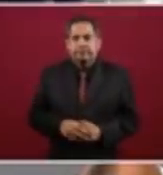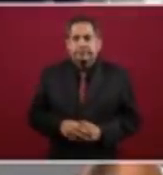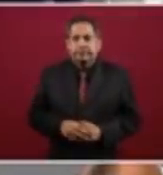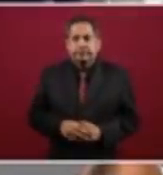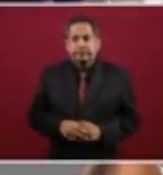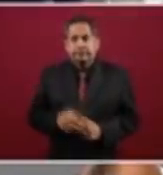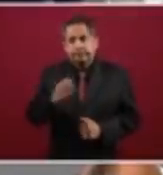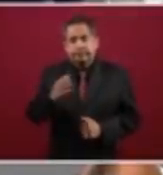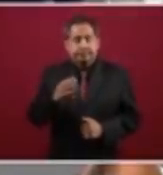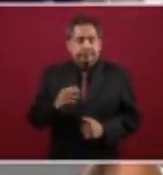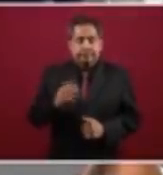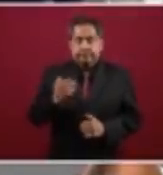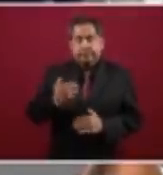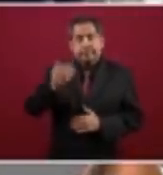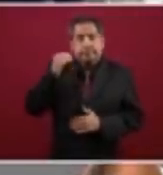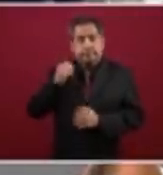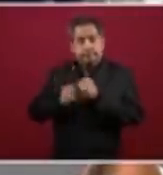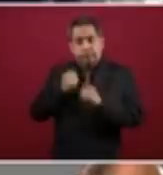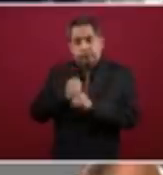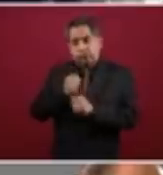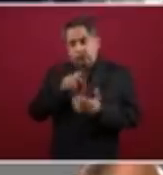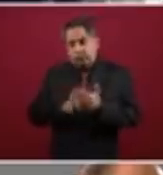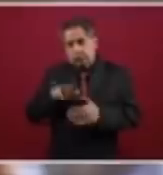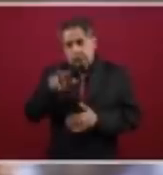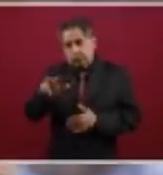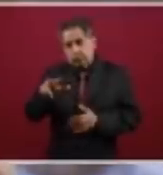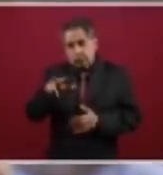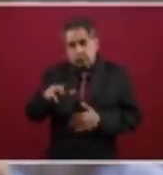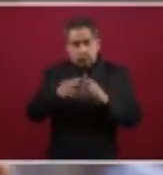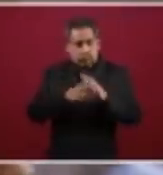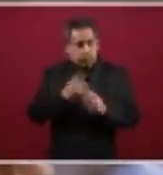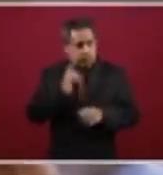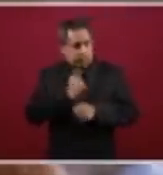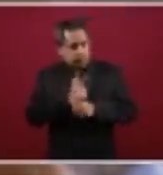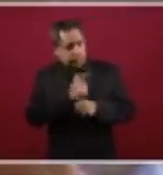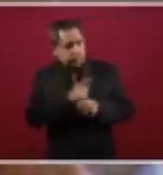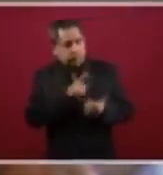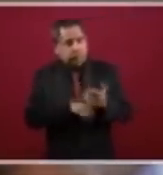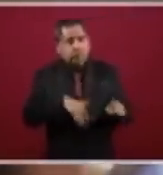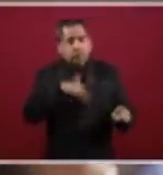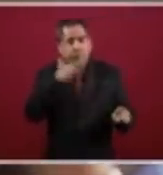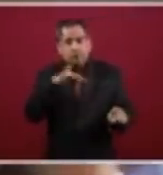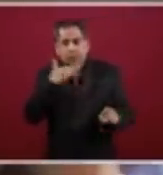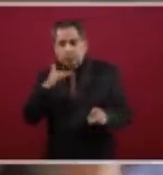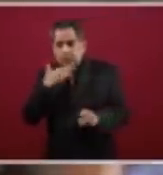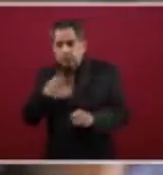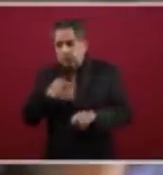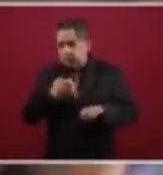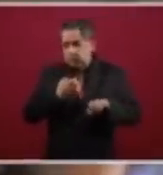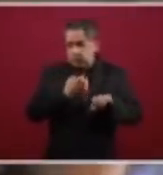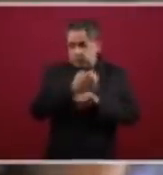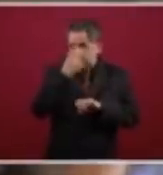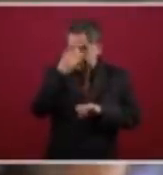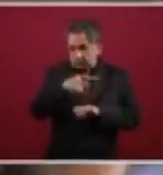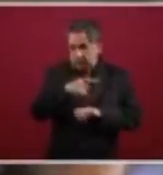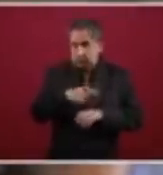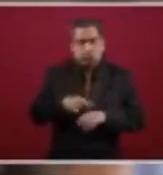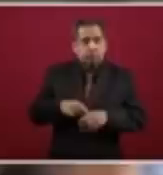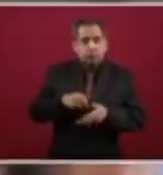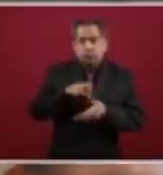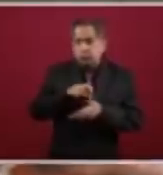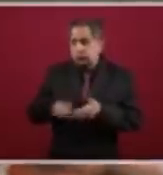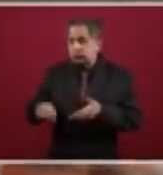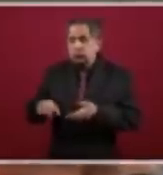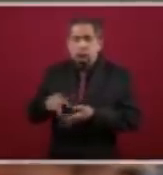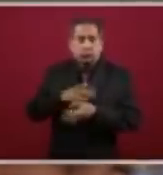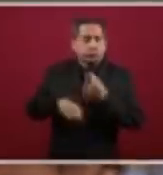Presidente, desde el 2018 se han venido denunciando prácticas de corrupción vinculadas al Estado de México en la compra y renta de